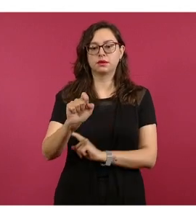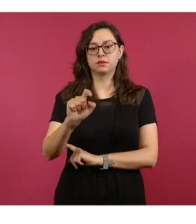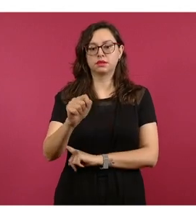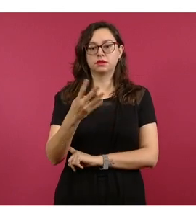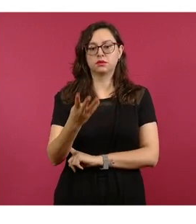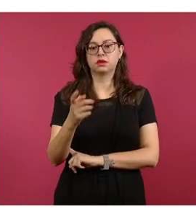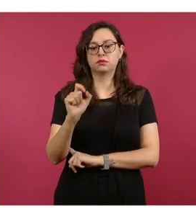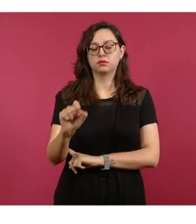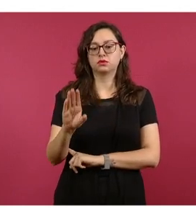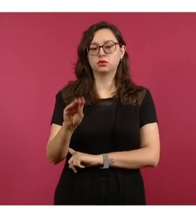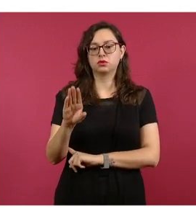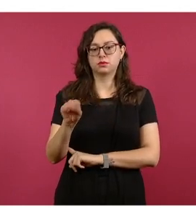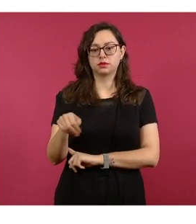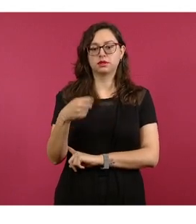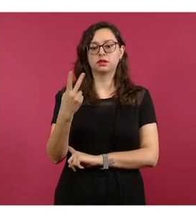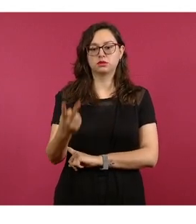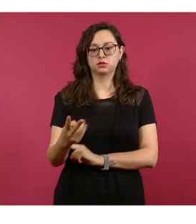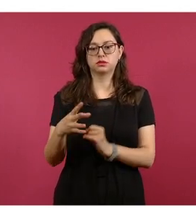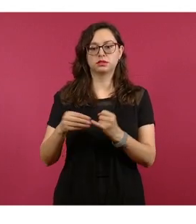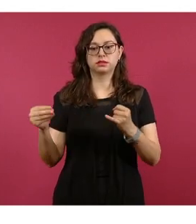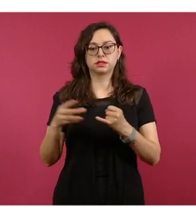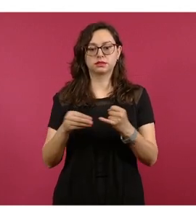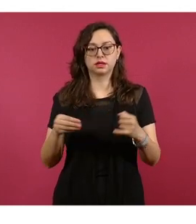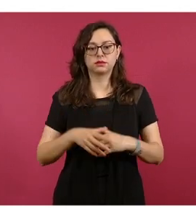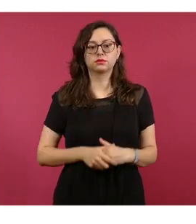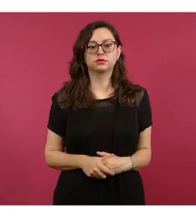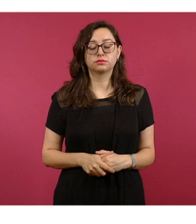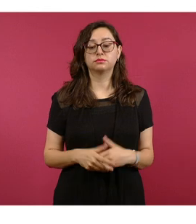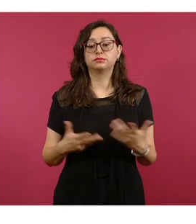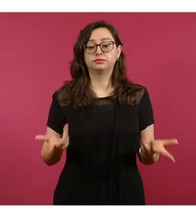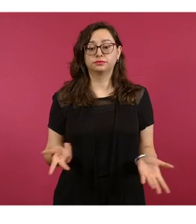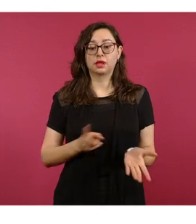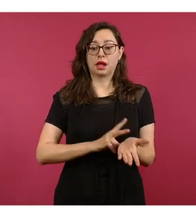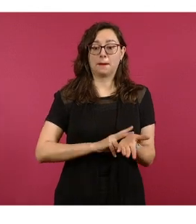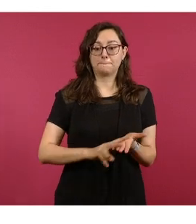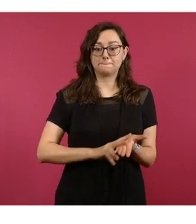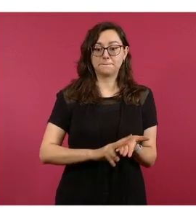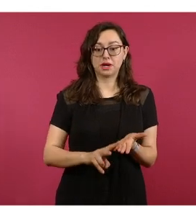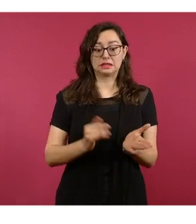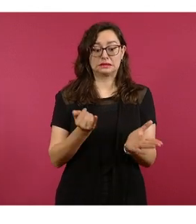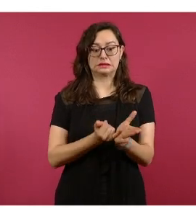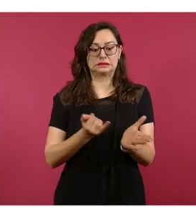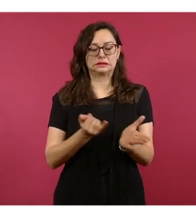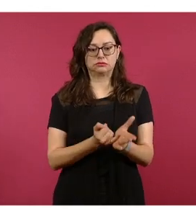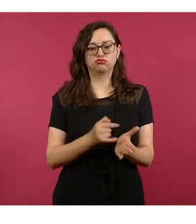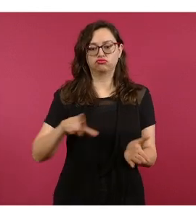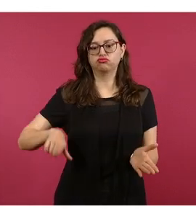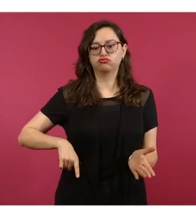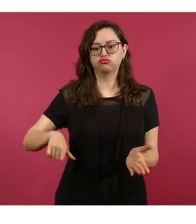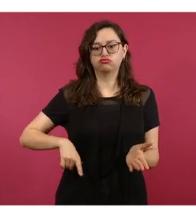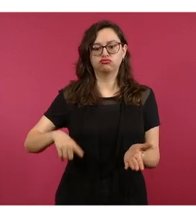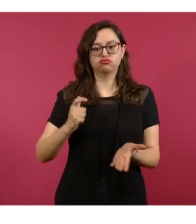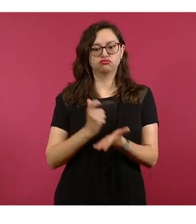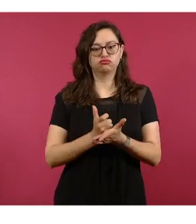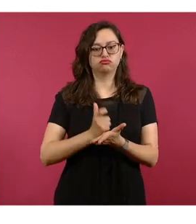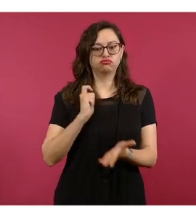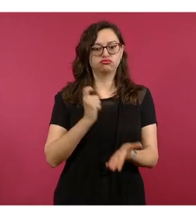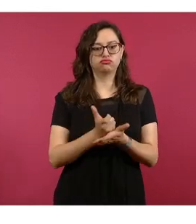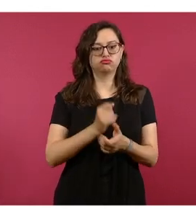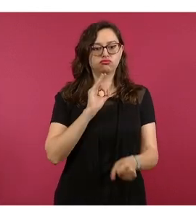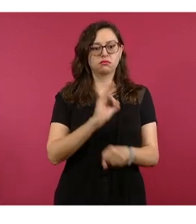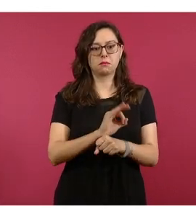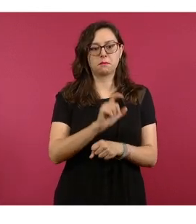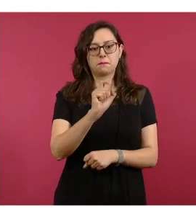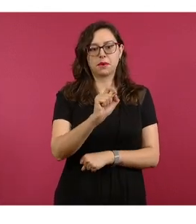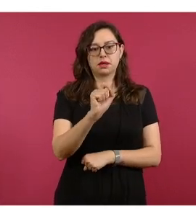centavos por litro. Para esta semana 20.9 por ciento de incentivo fiscal para la regular, 7.7 por ciento para el